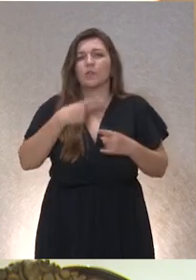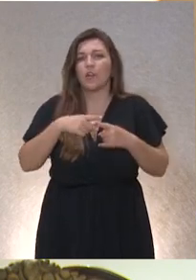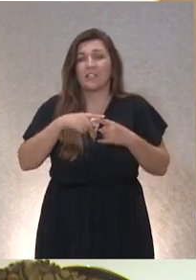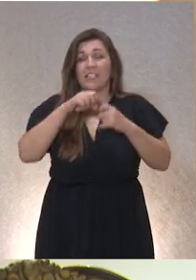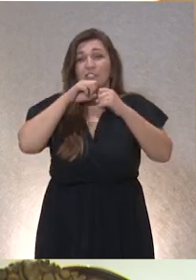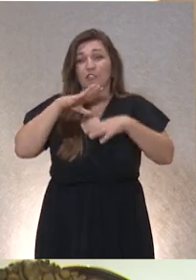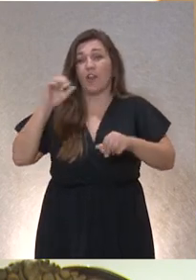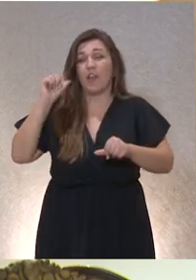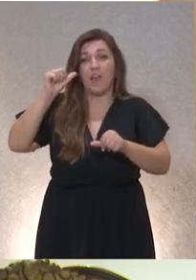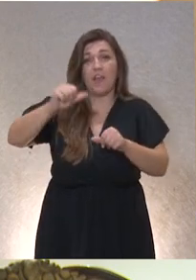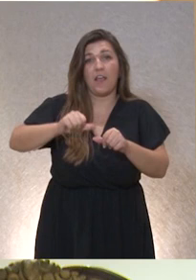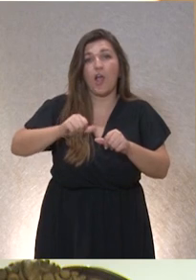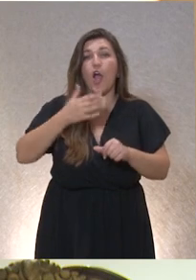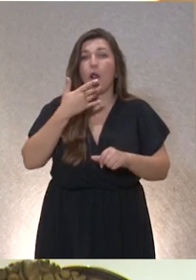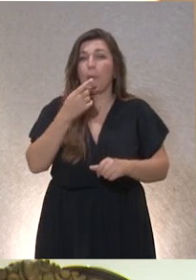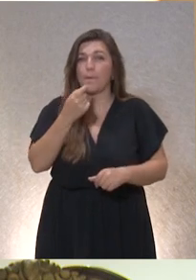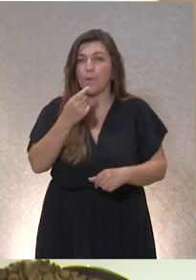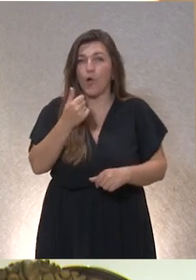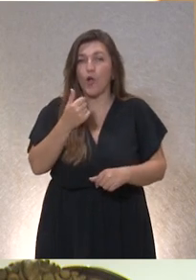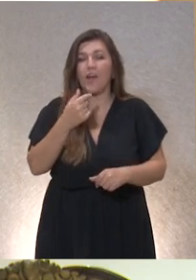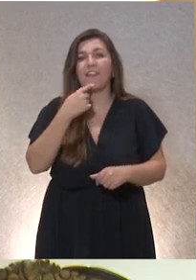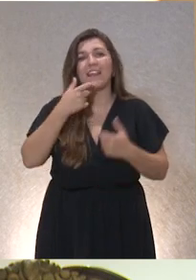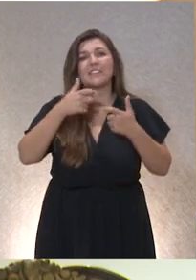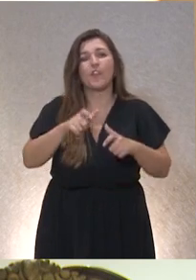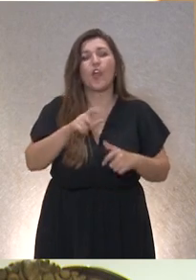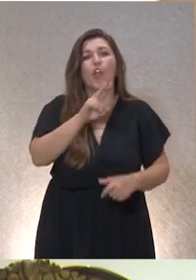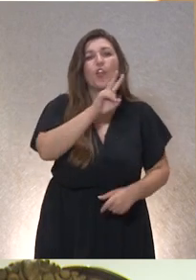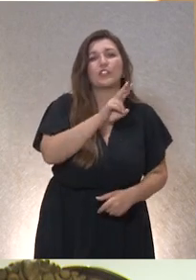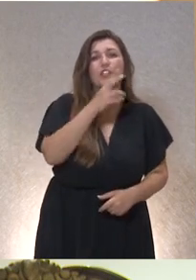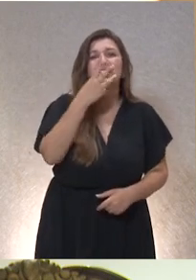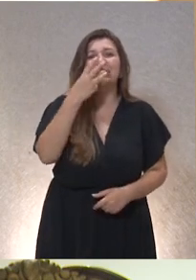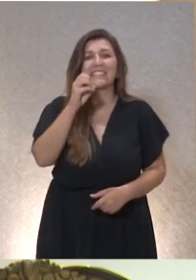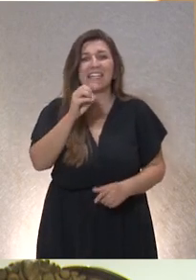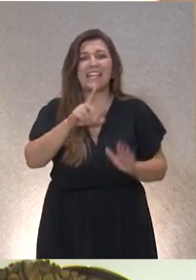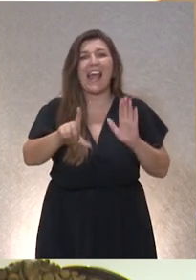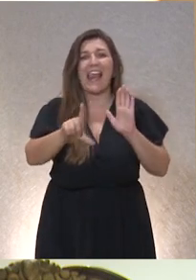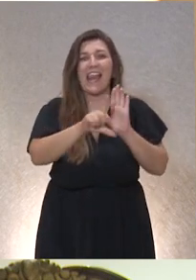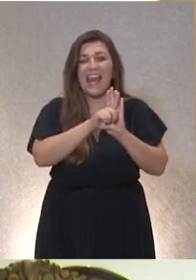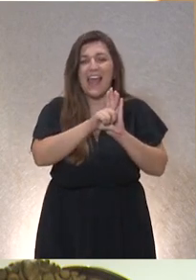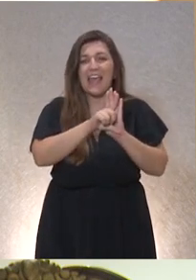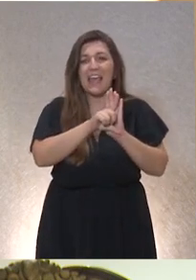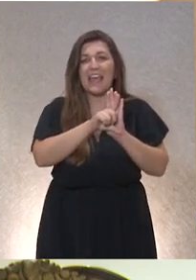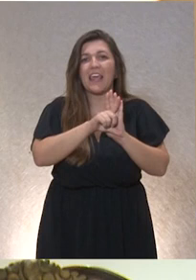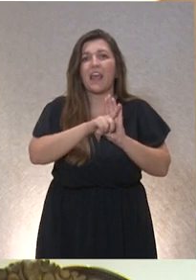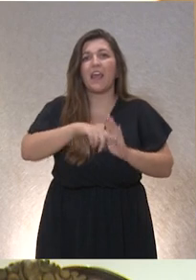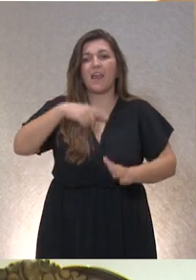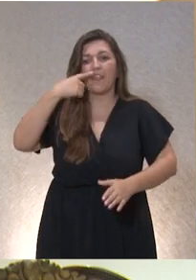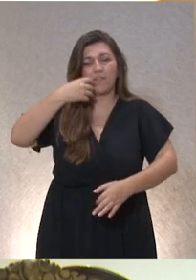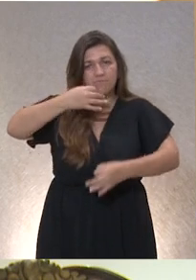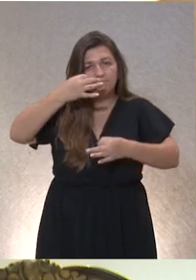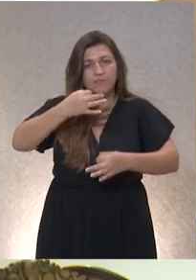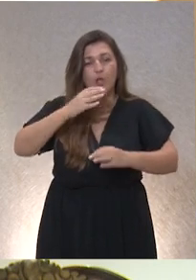conocido fue la sesión 230 de la ley de decencia de las comunicaciones